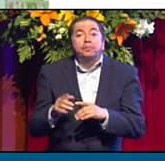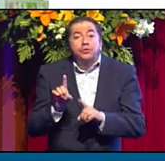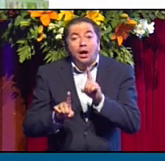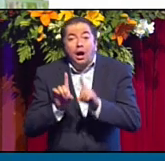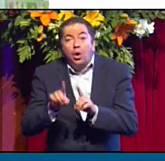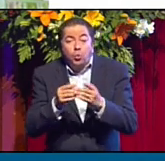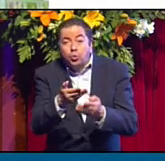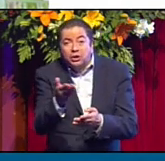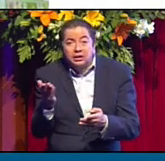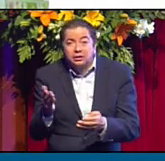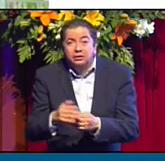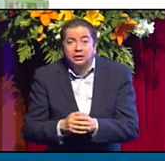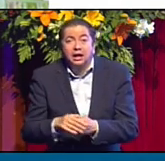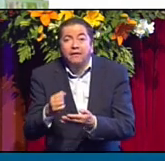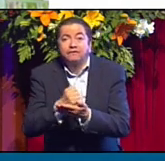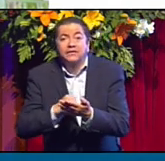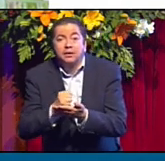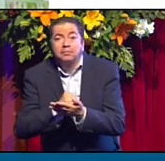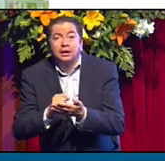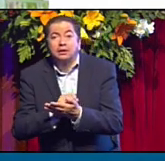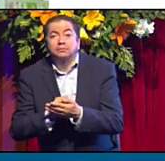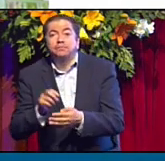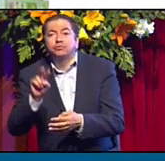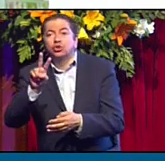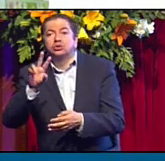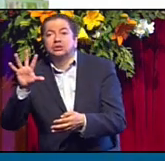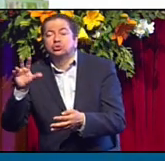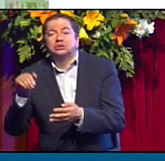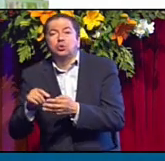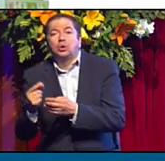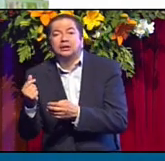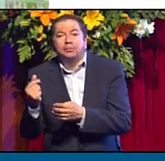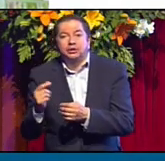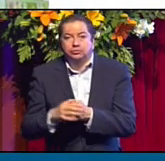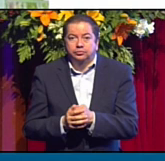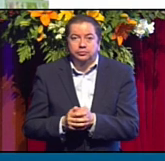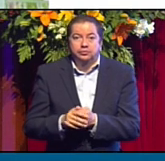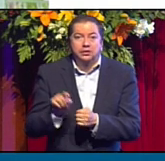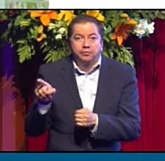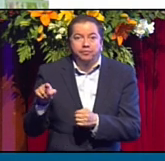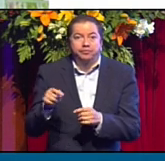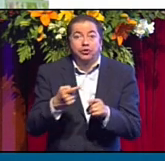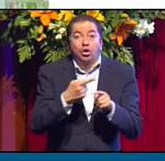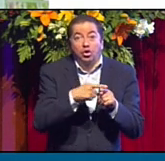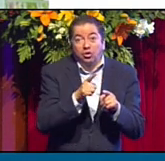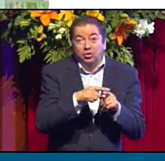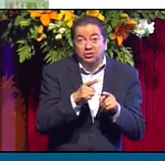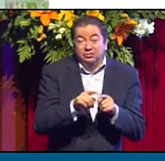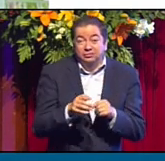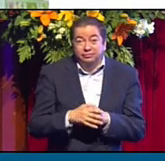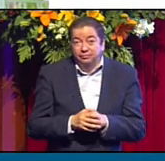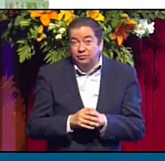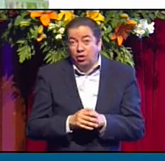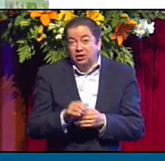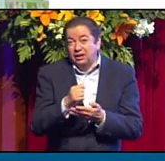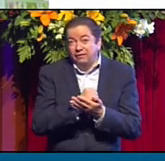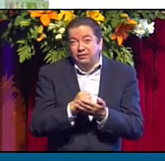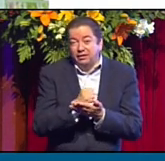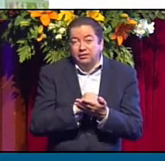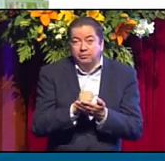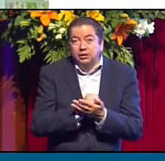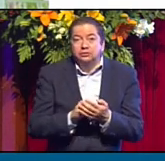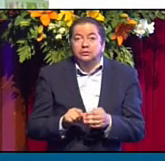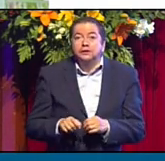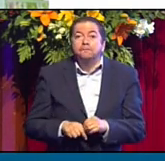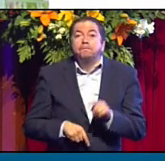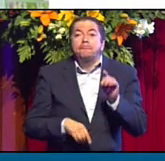alguno de ustedes utiliza, en la farmacia municipal vale 250 pesos. En las demás, no voy a mencionar, me dieron el nombre de la farmacia, pero sería un pecado